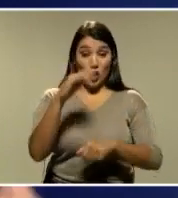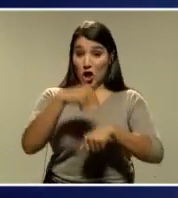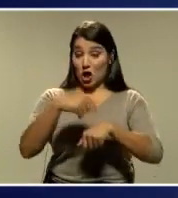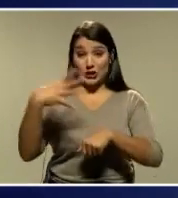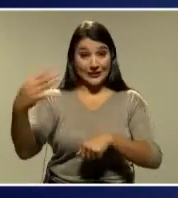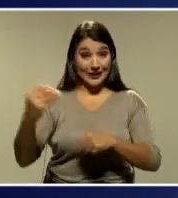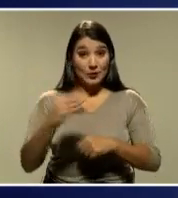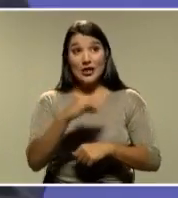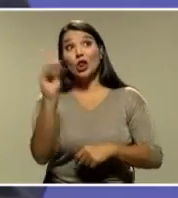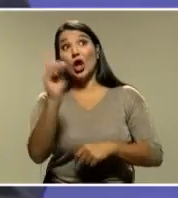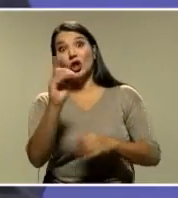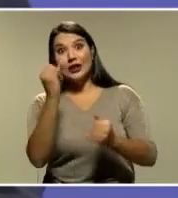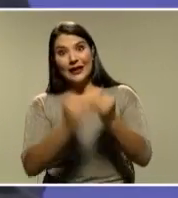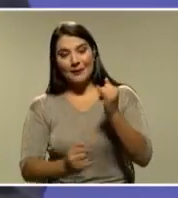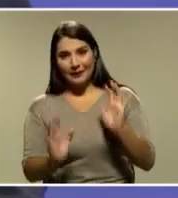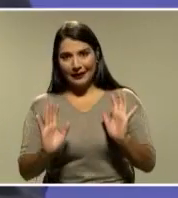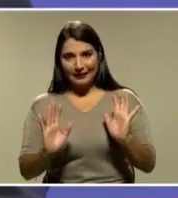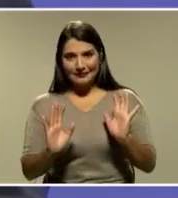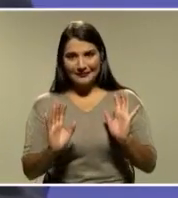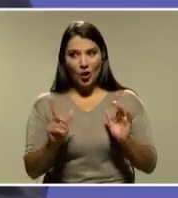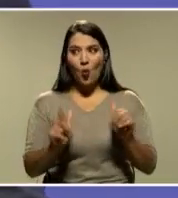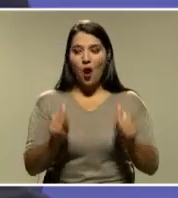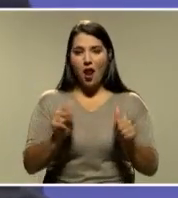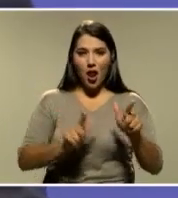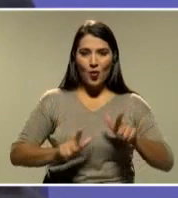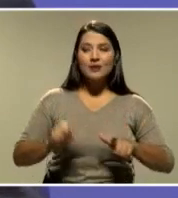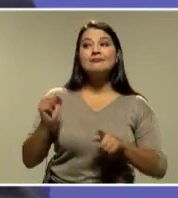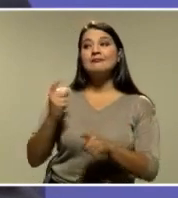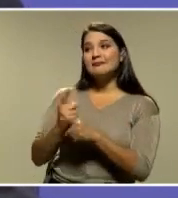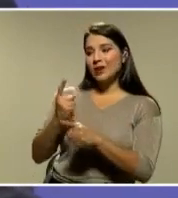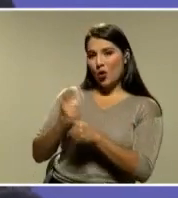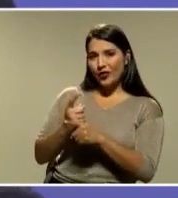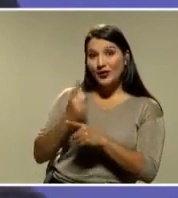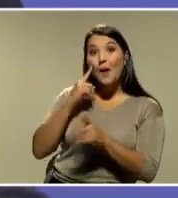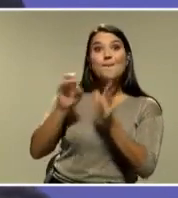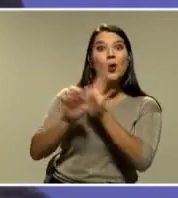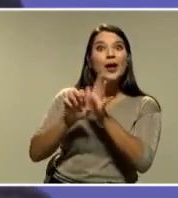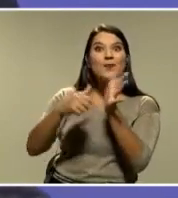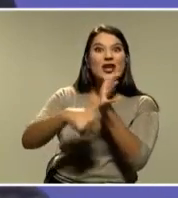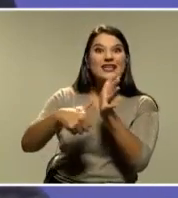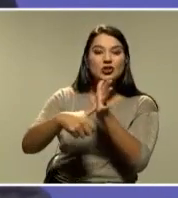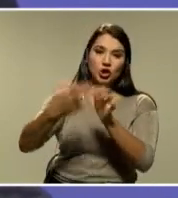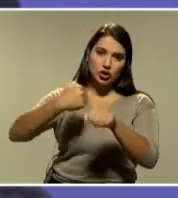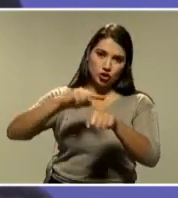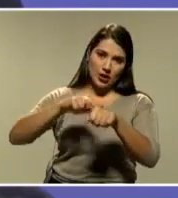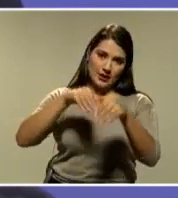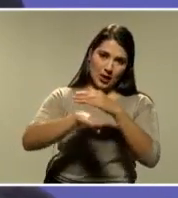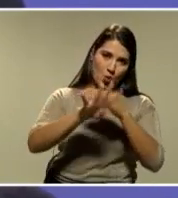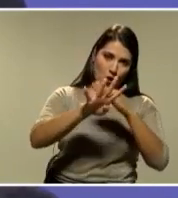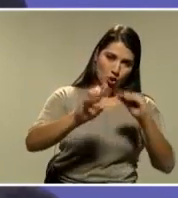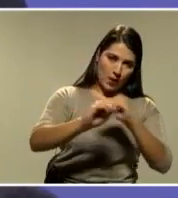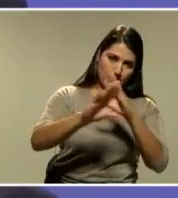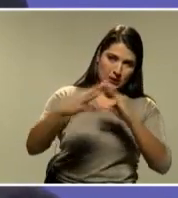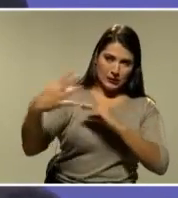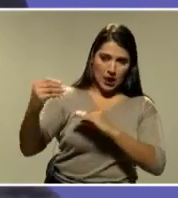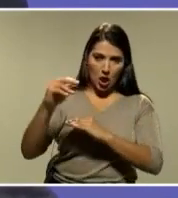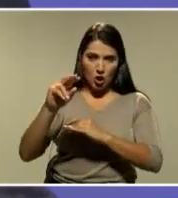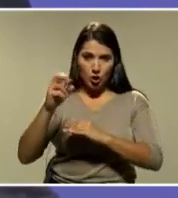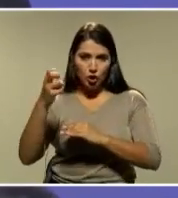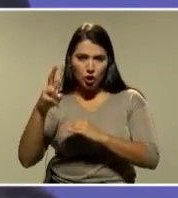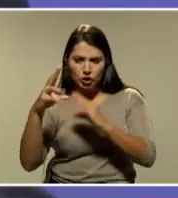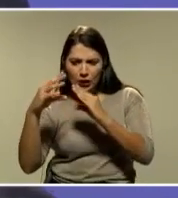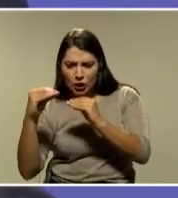termina el día. Exactamente. No, las jornadas eran, por ejemplo, en elecciones nacionales, entrar a las 4 de la mañana y salir a las 12 de la noche, 1 de la